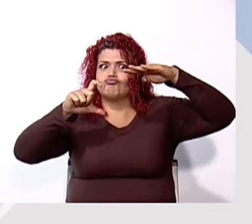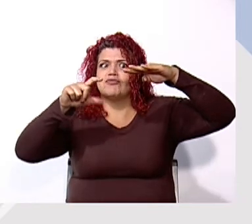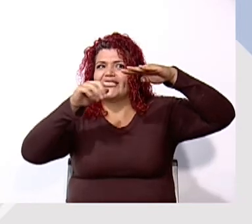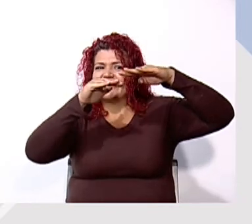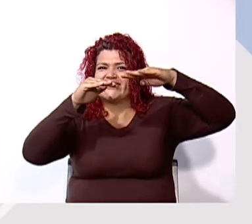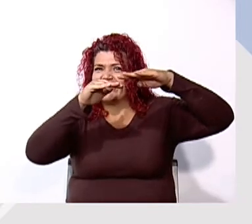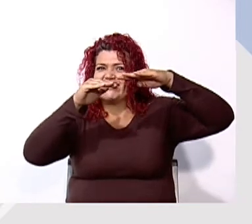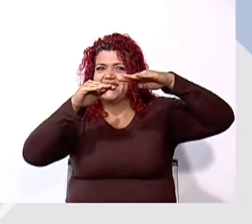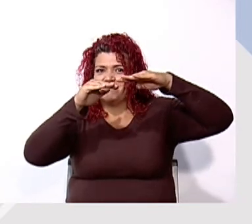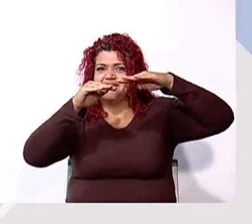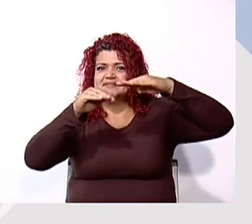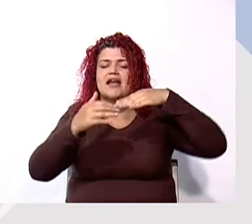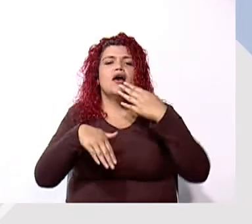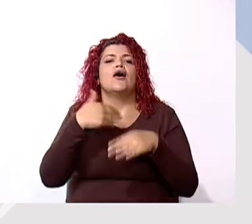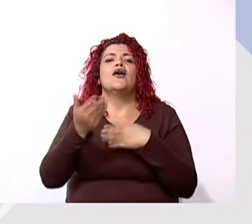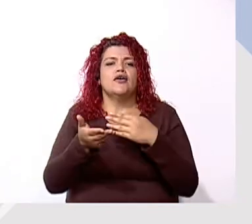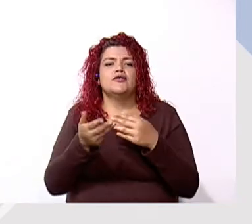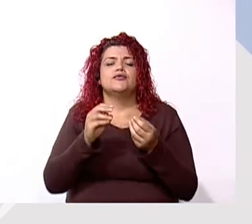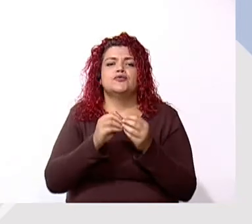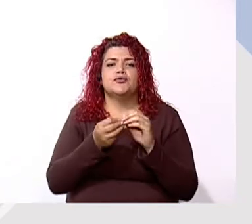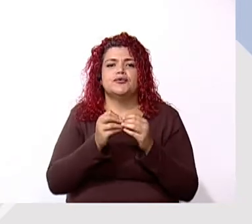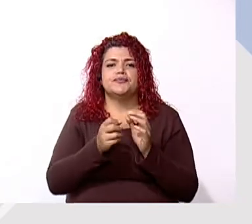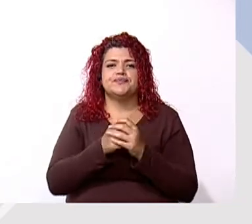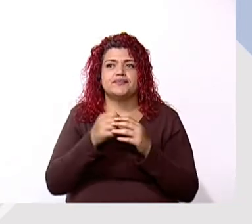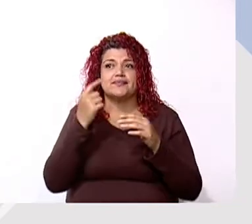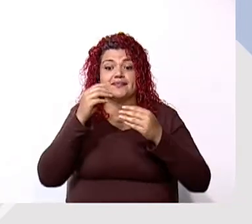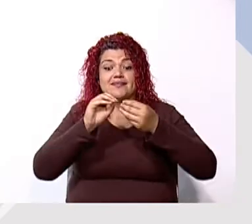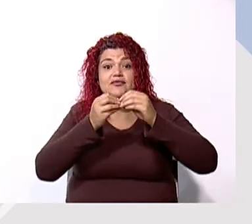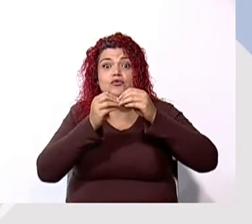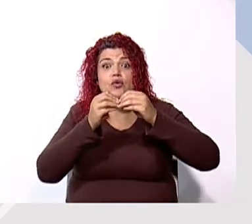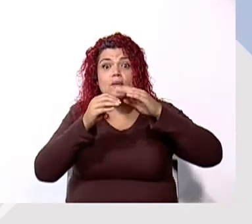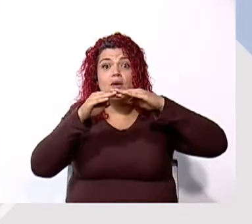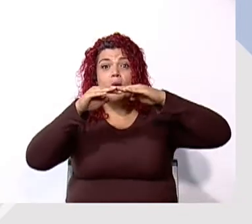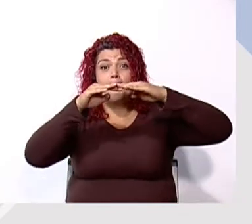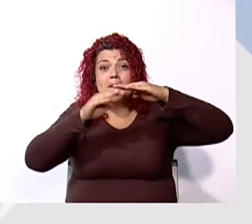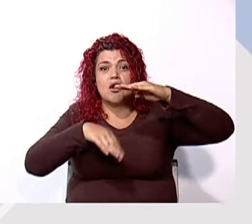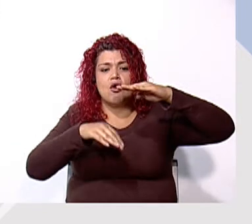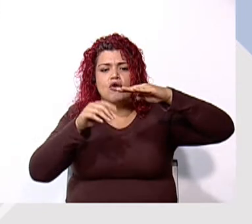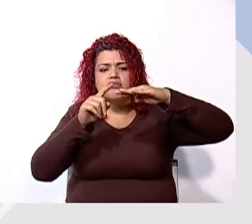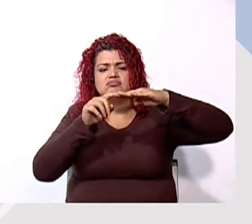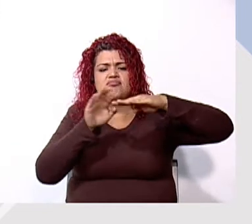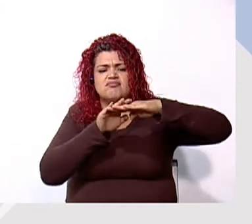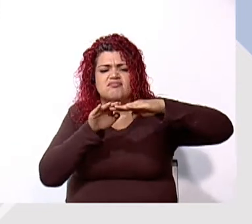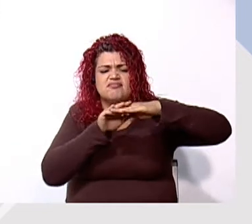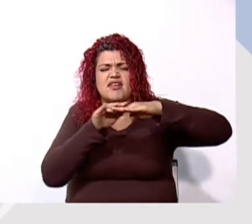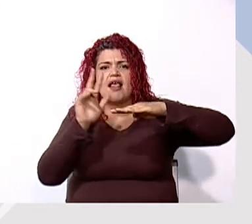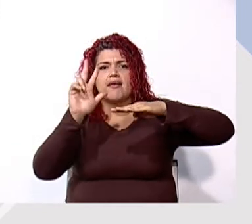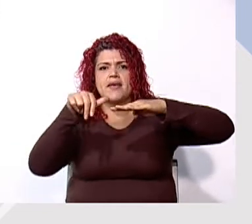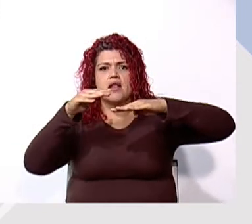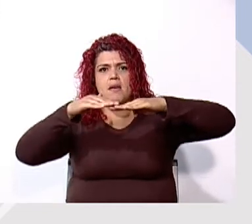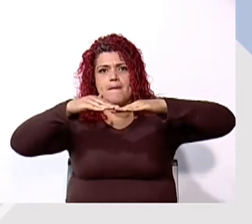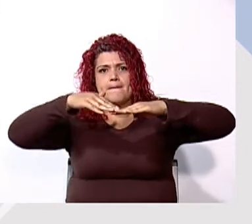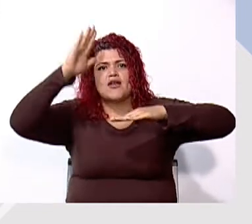con la siguiente cantidad. El menor número, pero que sea mayor que 3.000.